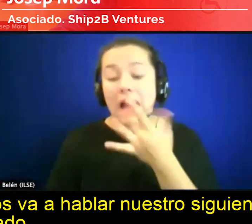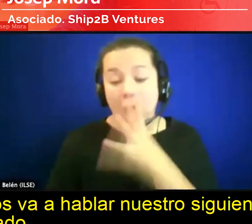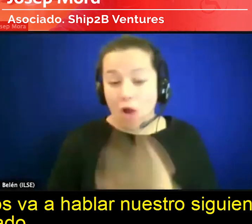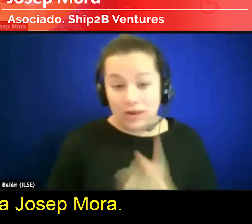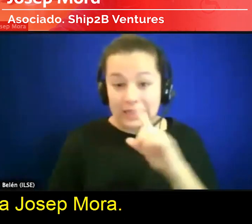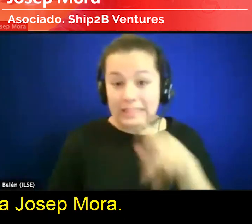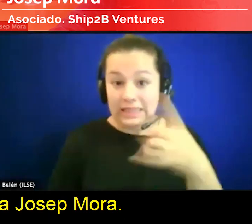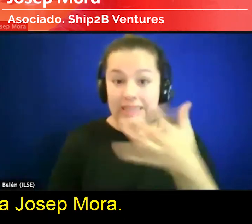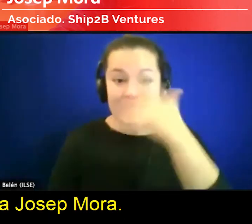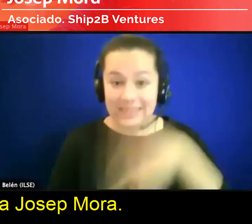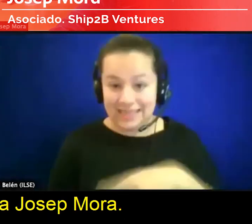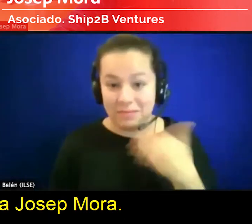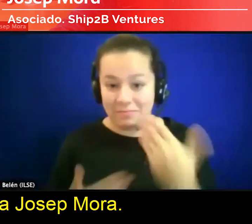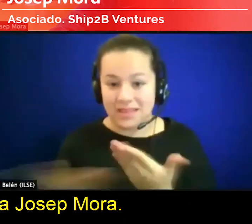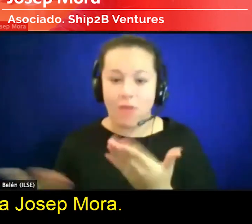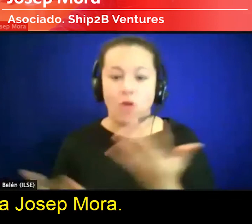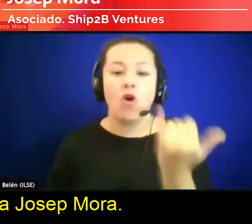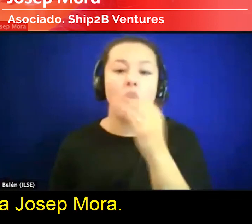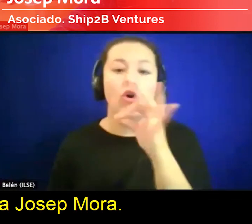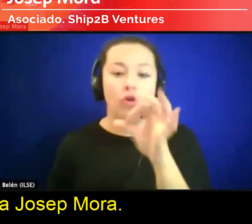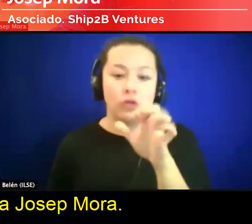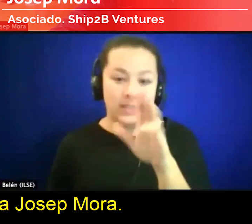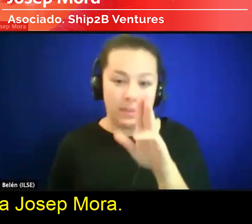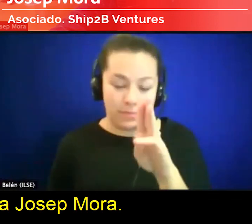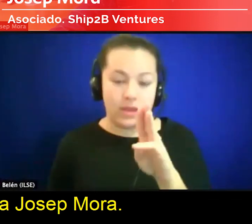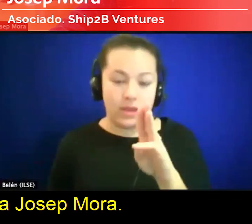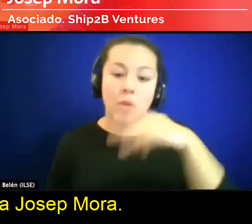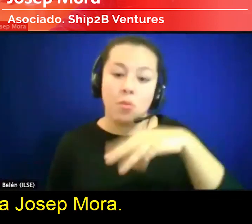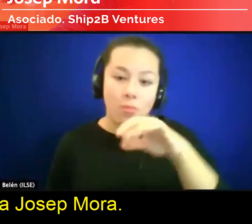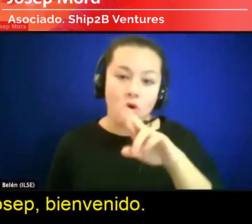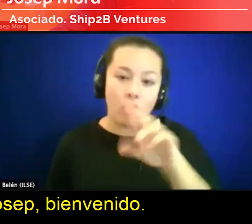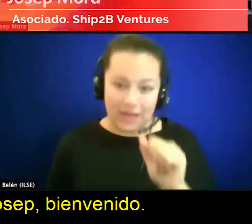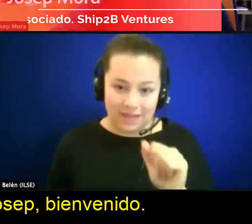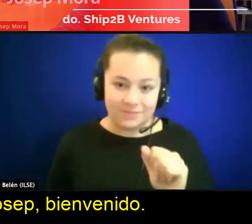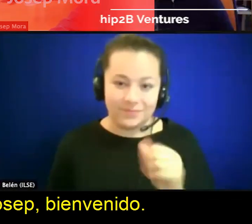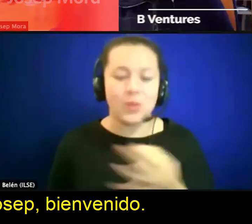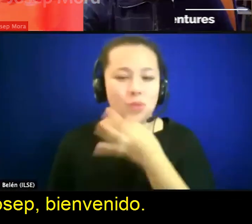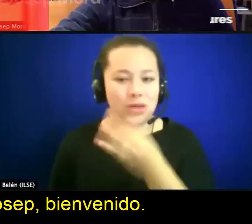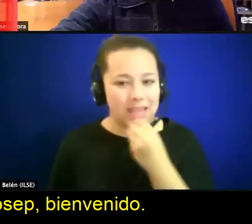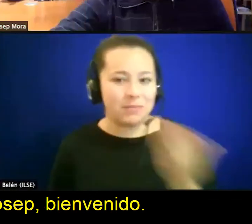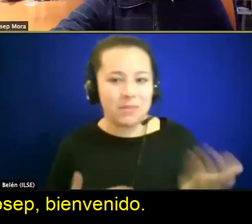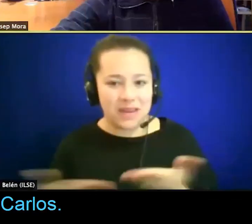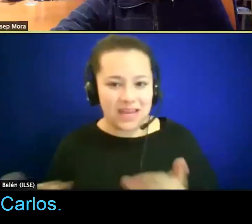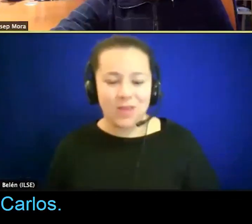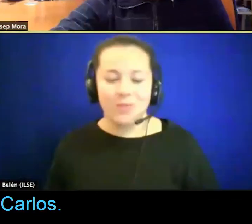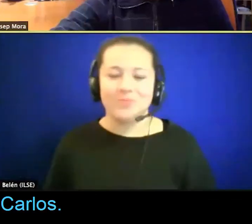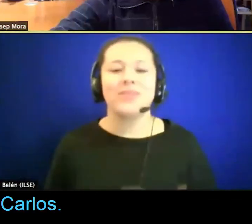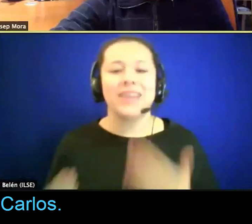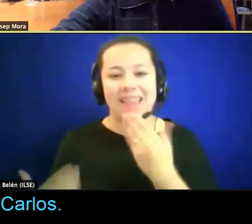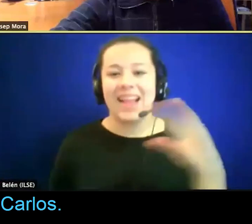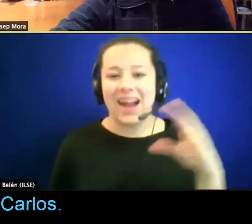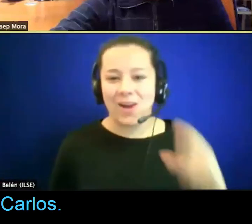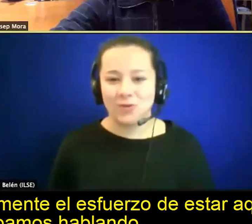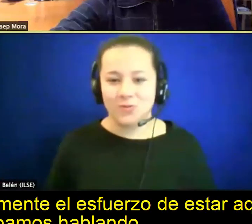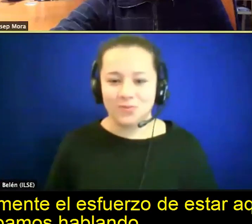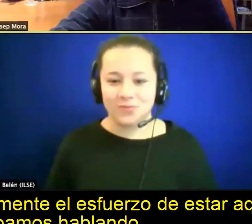invitado. Tenemos aquí a Josep Mora. Buenas tardes, Josep, bienvenido. Gracias, Carlos. Te